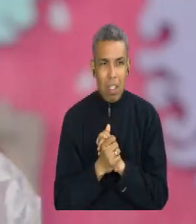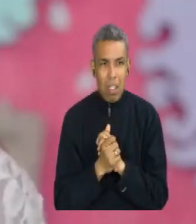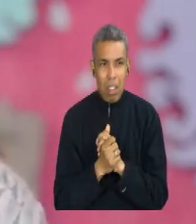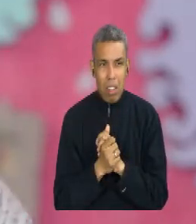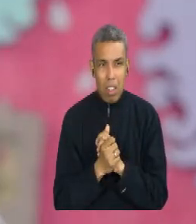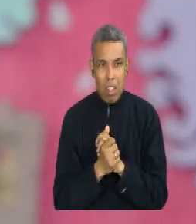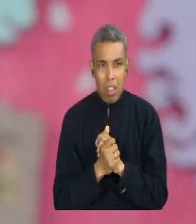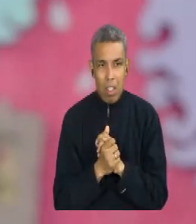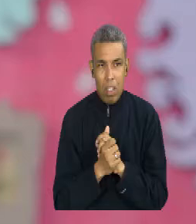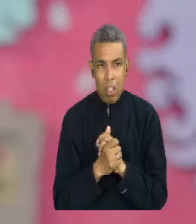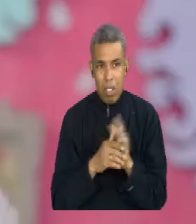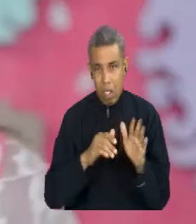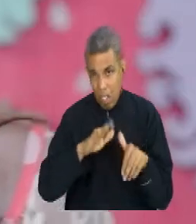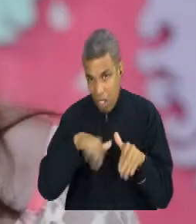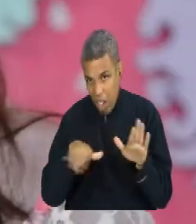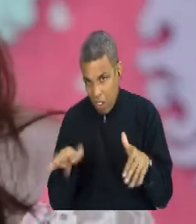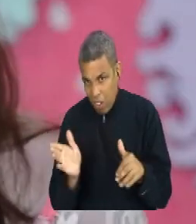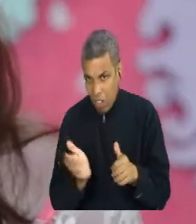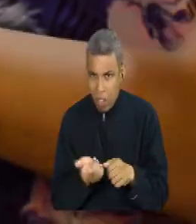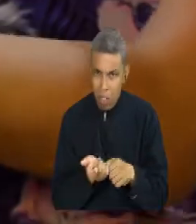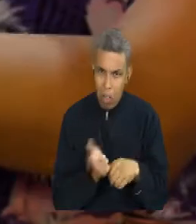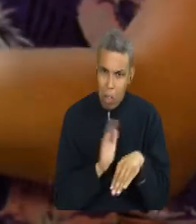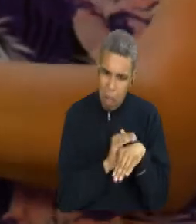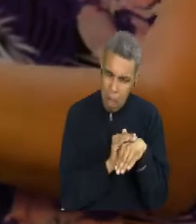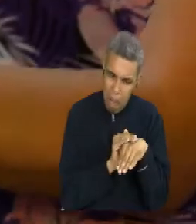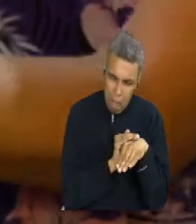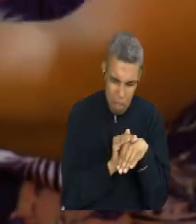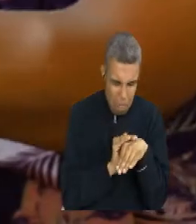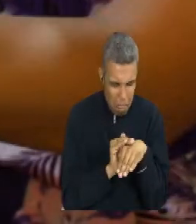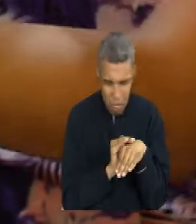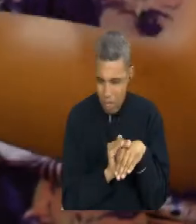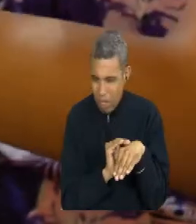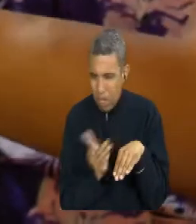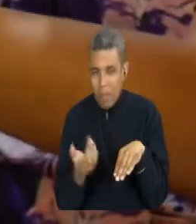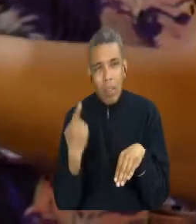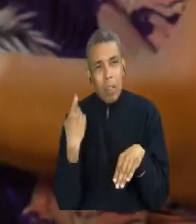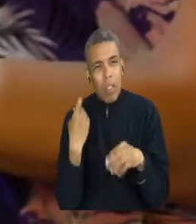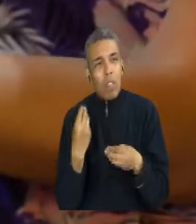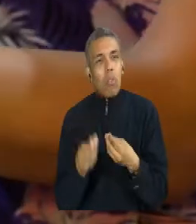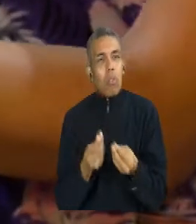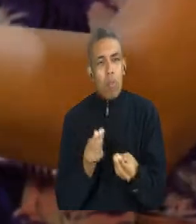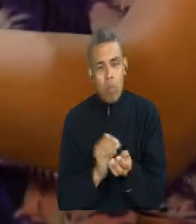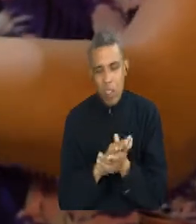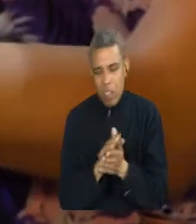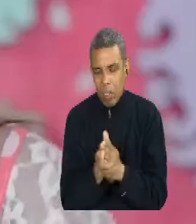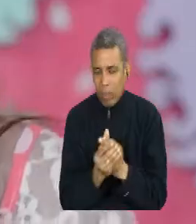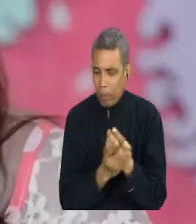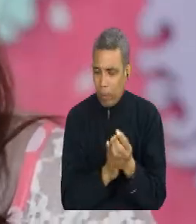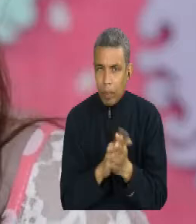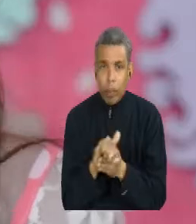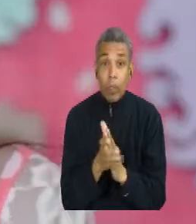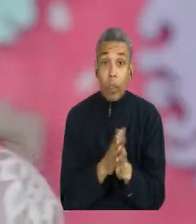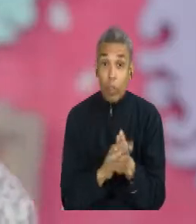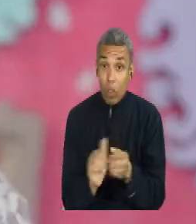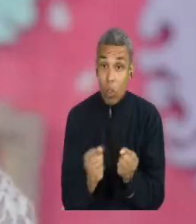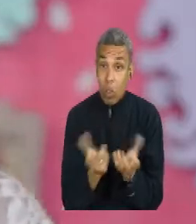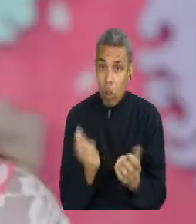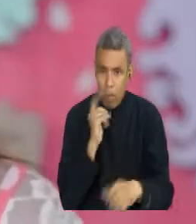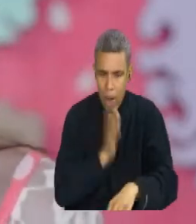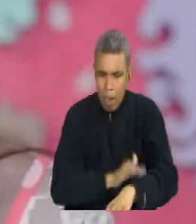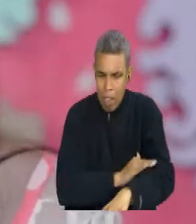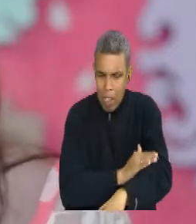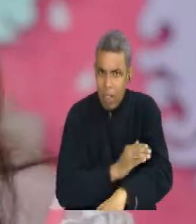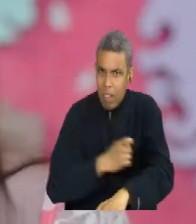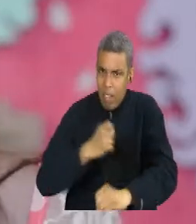nos faltan un poco de humectación, y esto te va a ayudar a no solo humectarlo, sino que también aclarar la piel, y